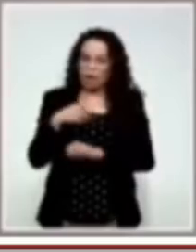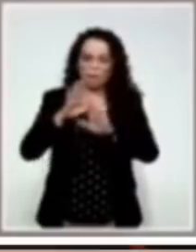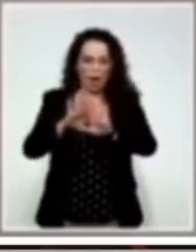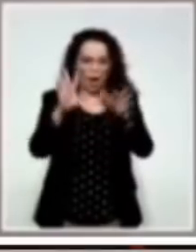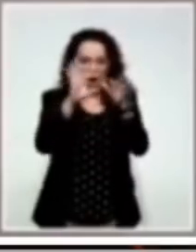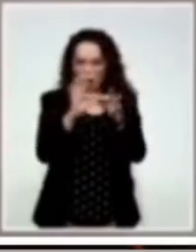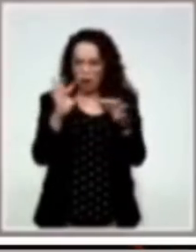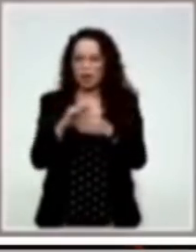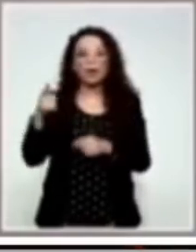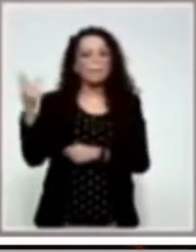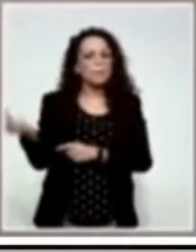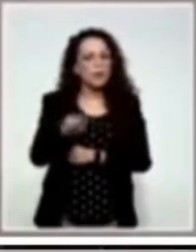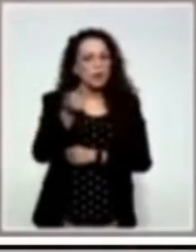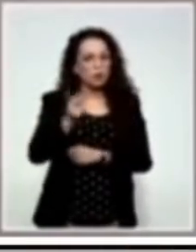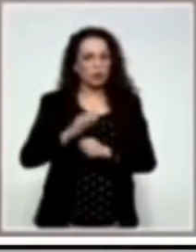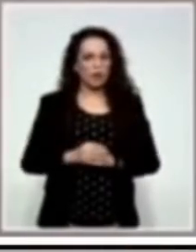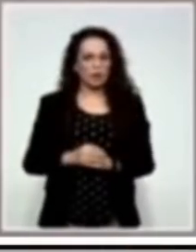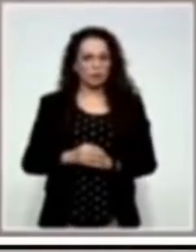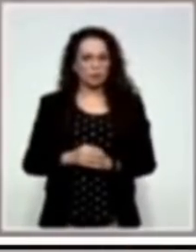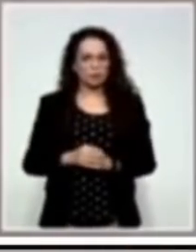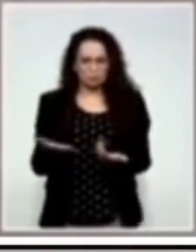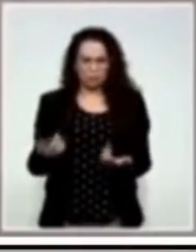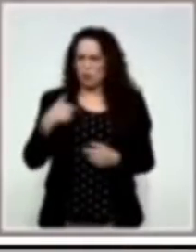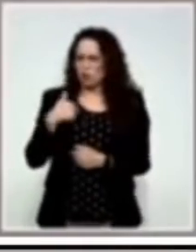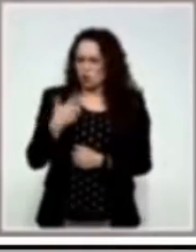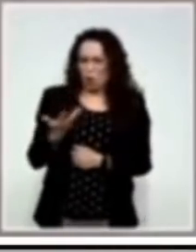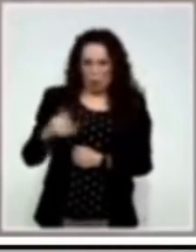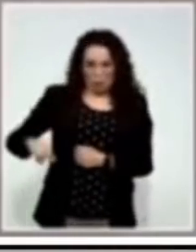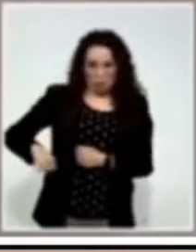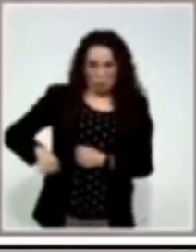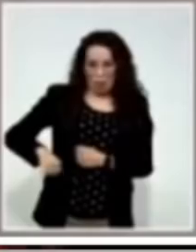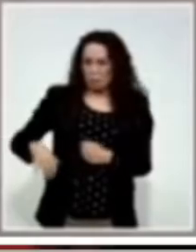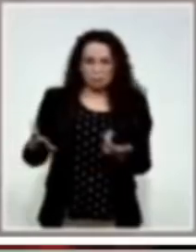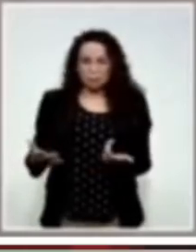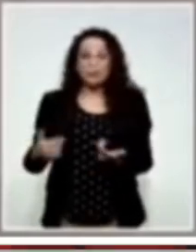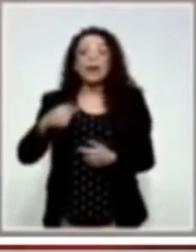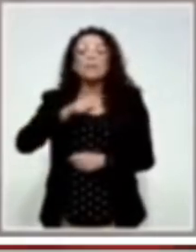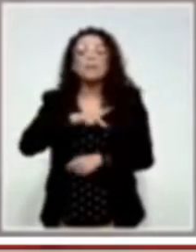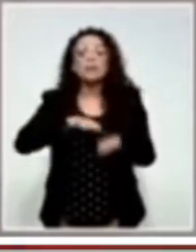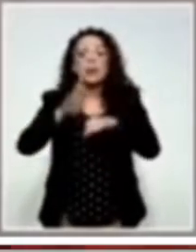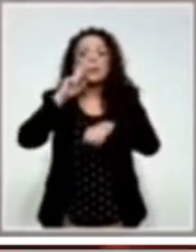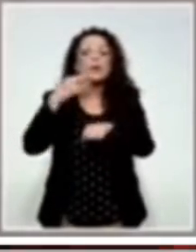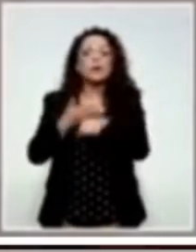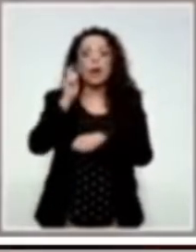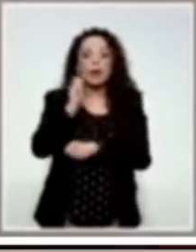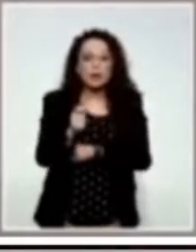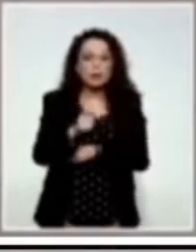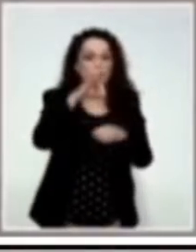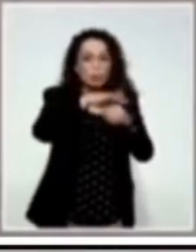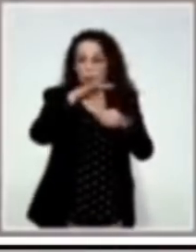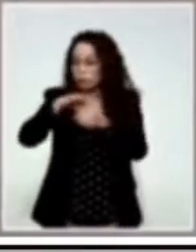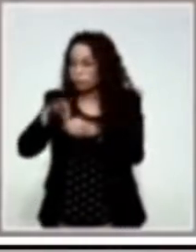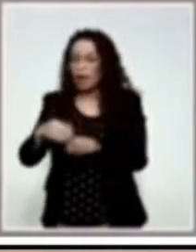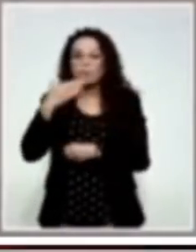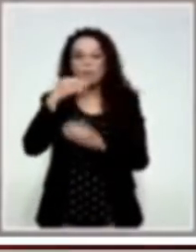yo no tengo ningún interés en que un asunto salga en un sentido o en otro. Mi responsabilidad es que refleje la votación del Pleno. Como